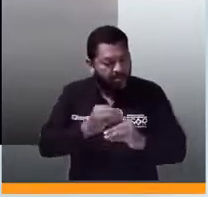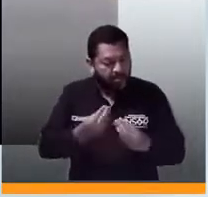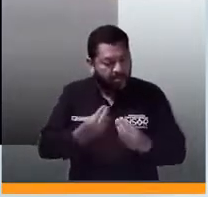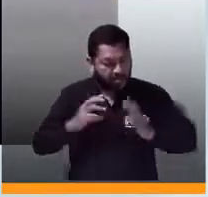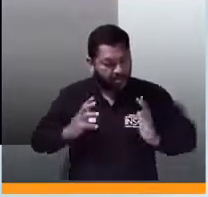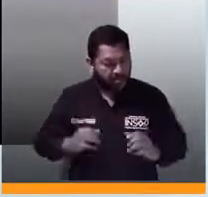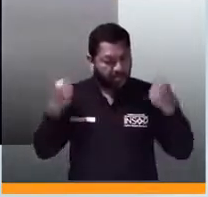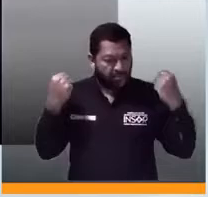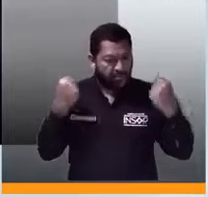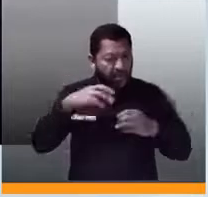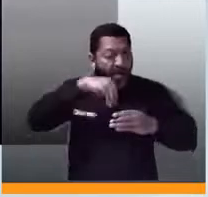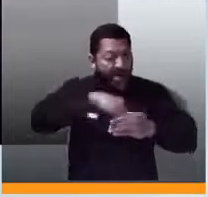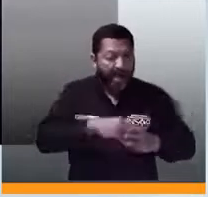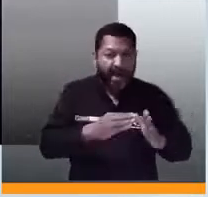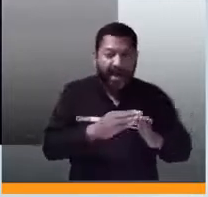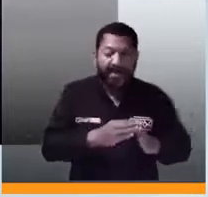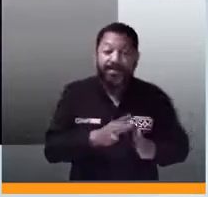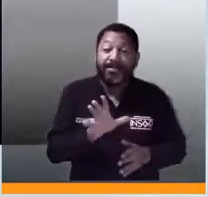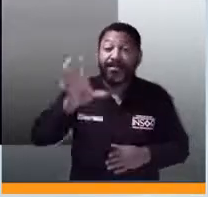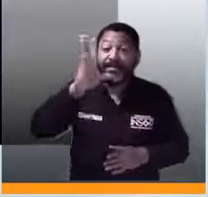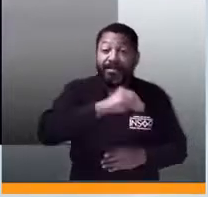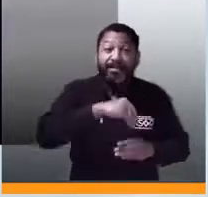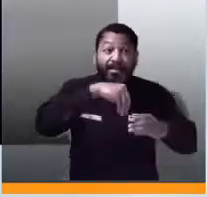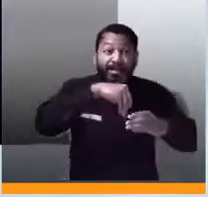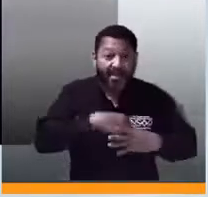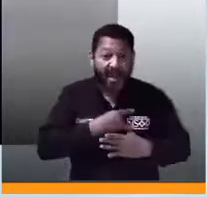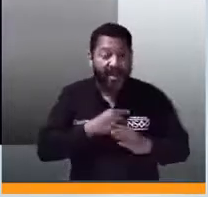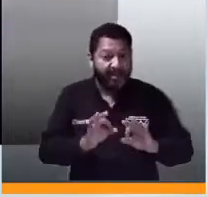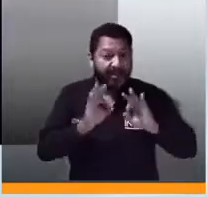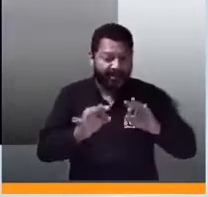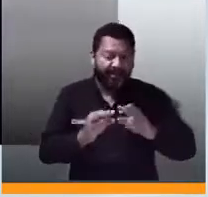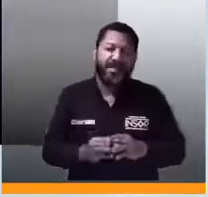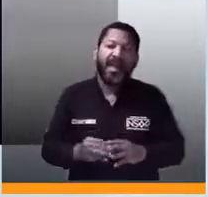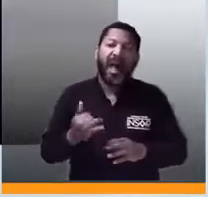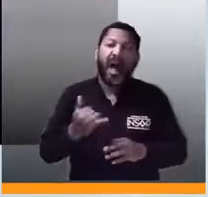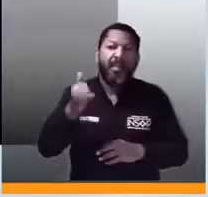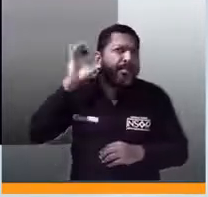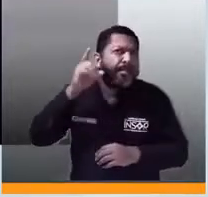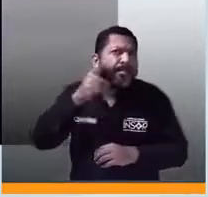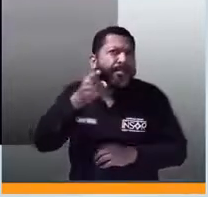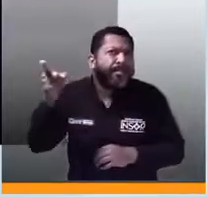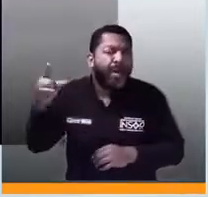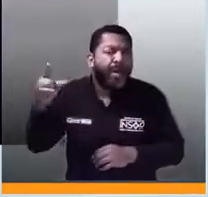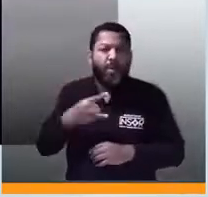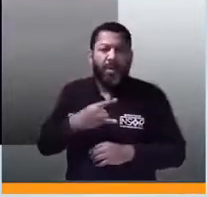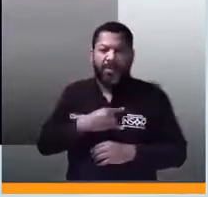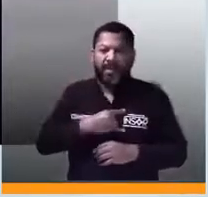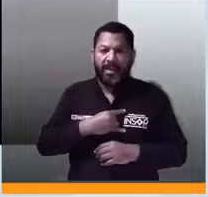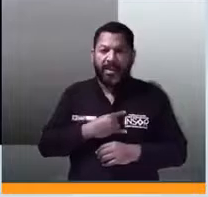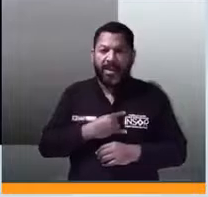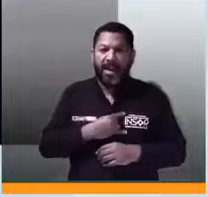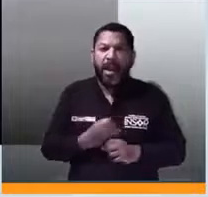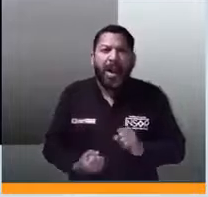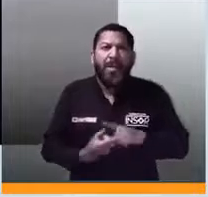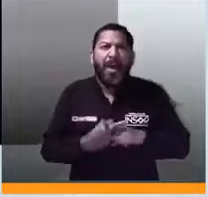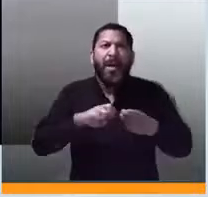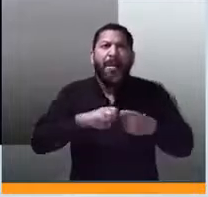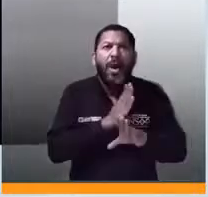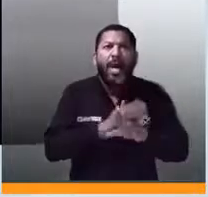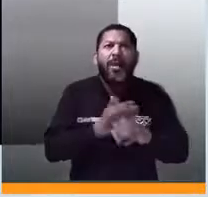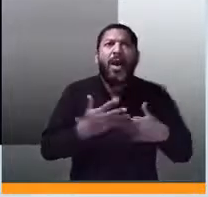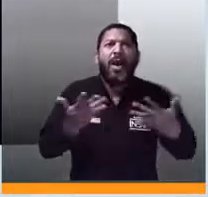desde casa, todo el bienestar universitario. Hemos visto en todas las universidades que la dificultad no está tanto en lo